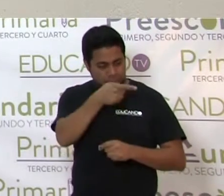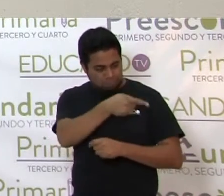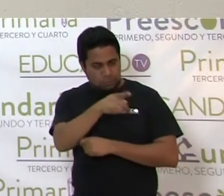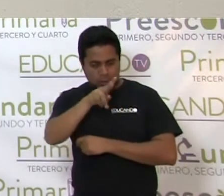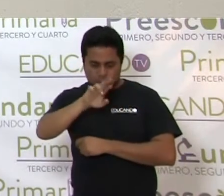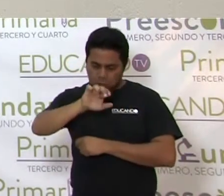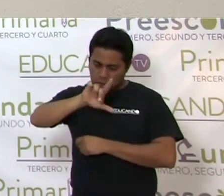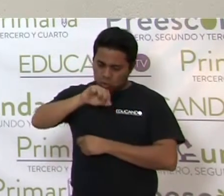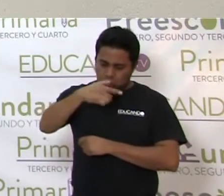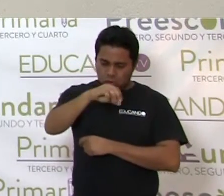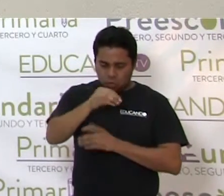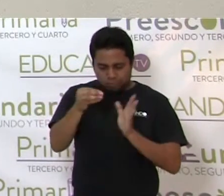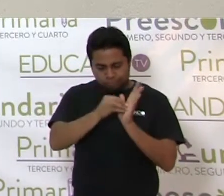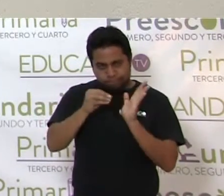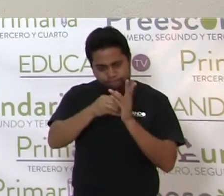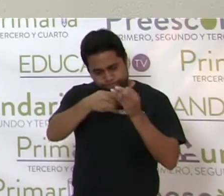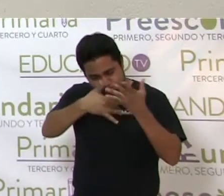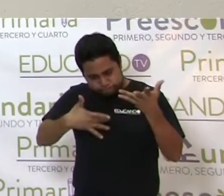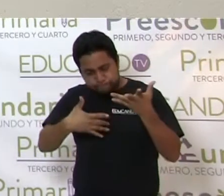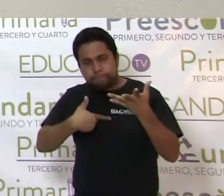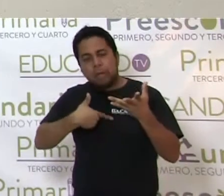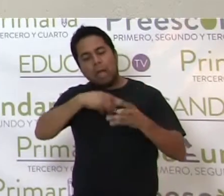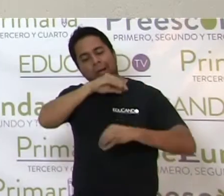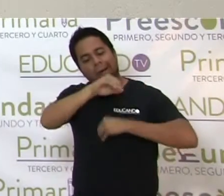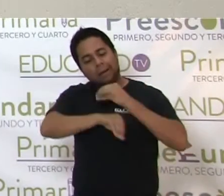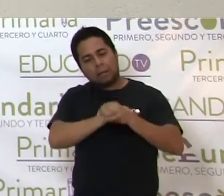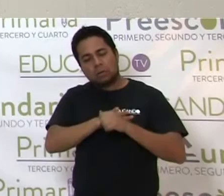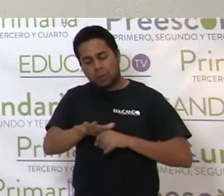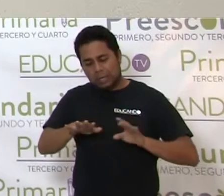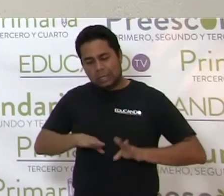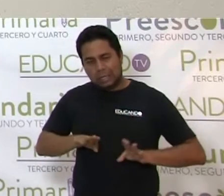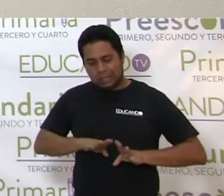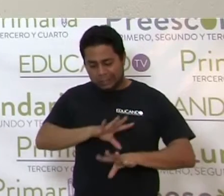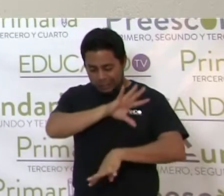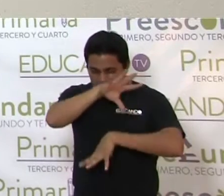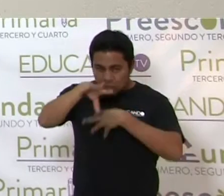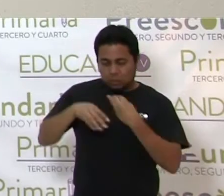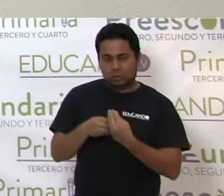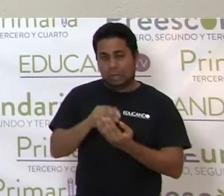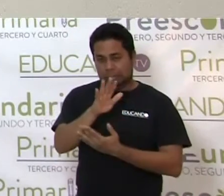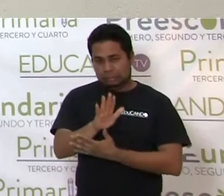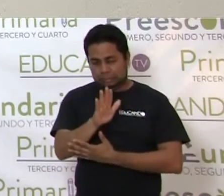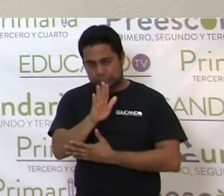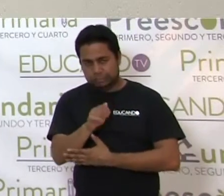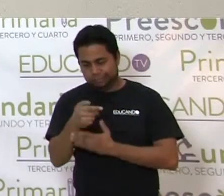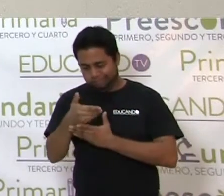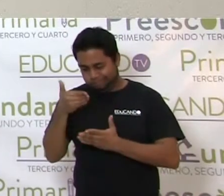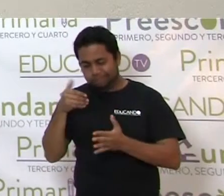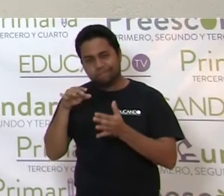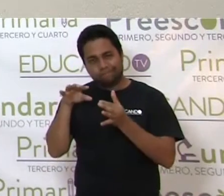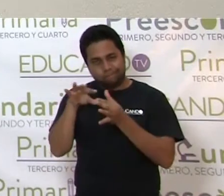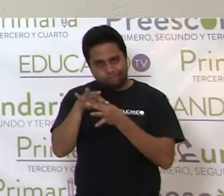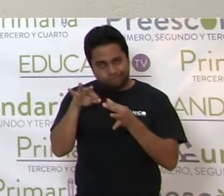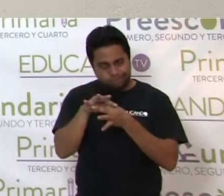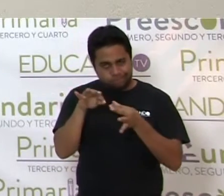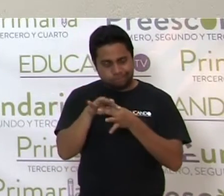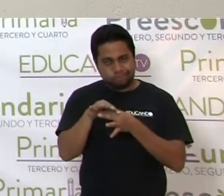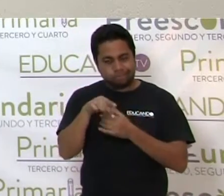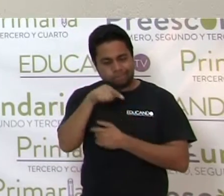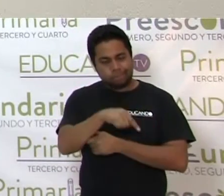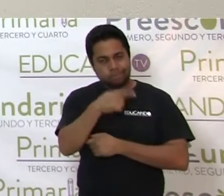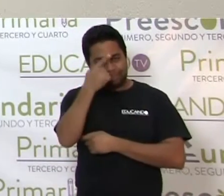prólogo se reúnen casi todas las características que vimos o que hemos estado